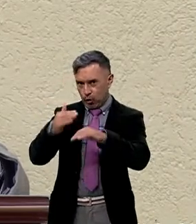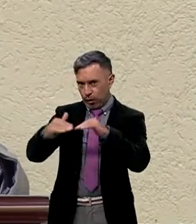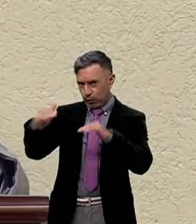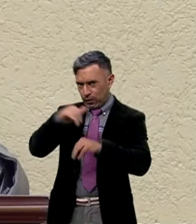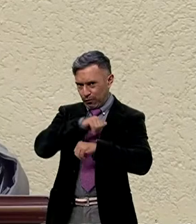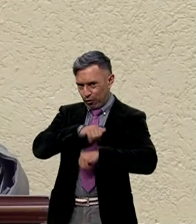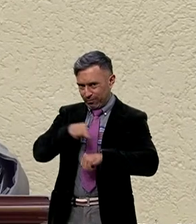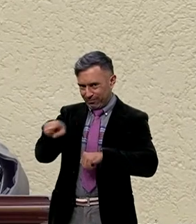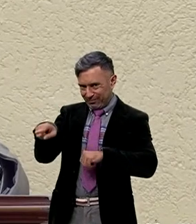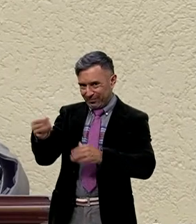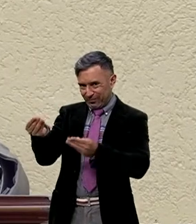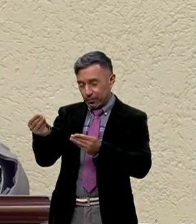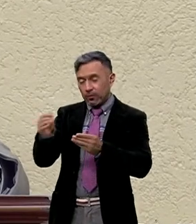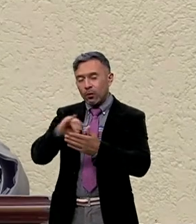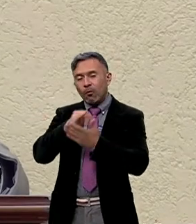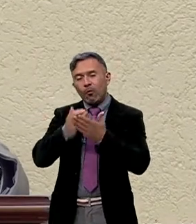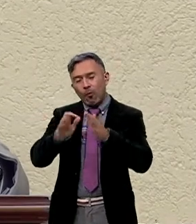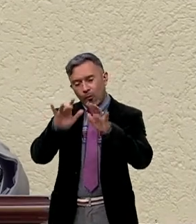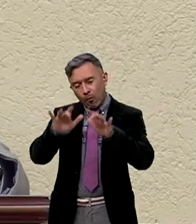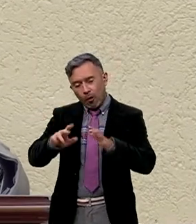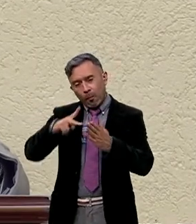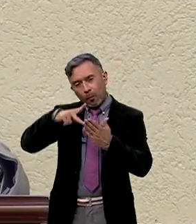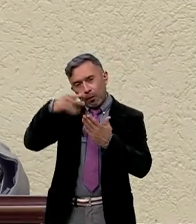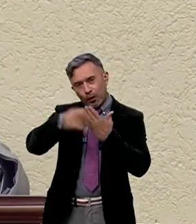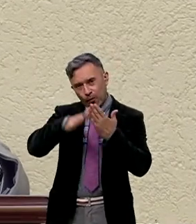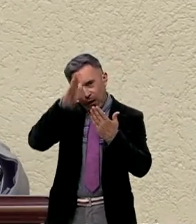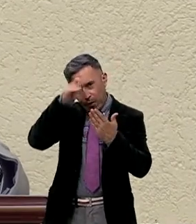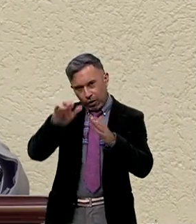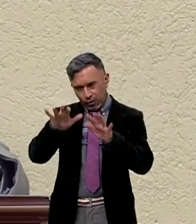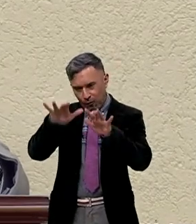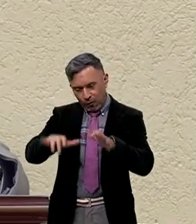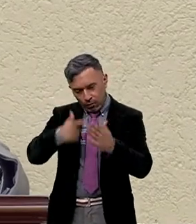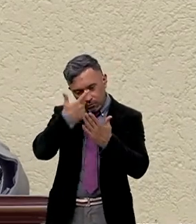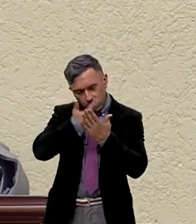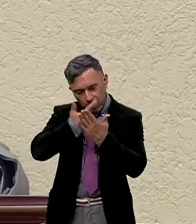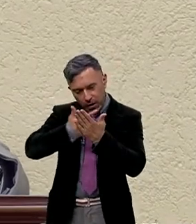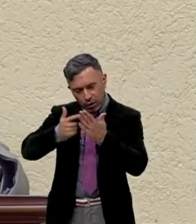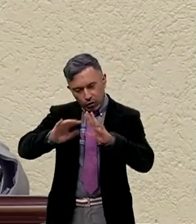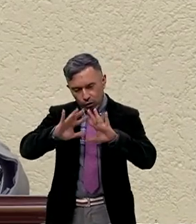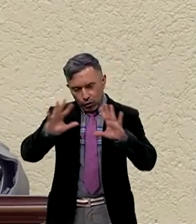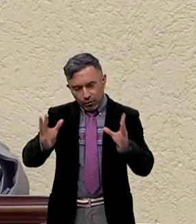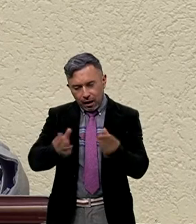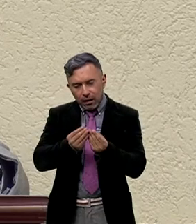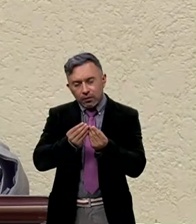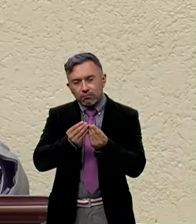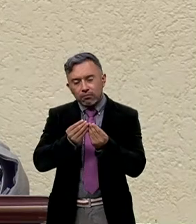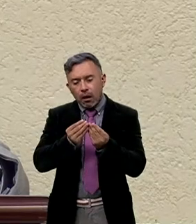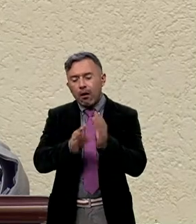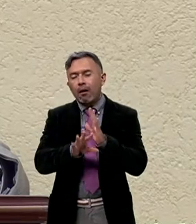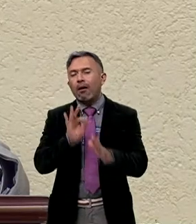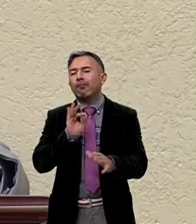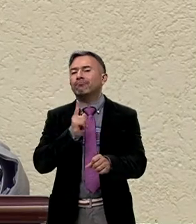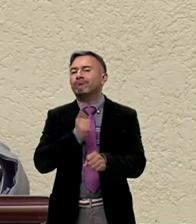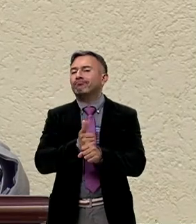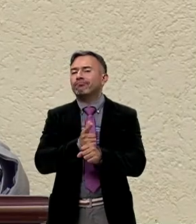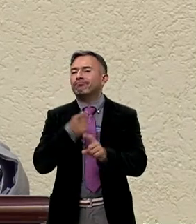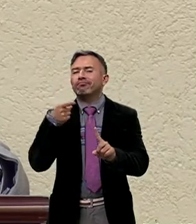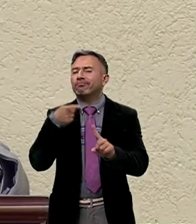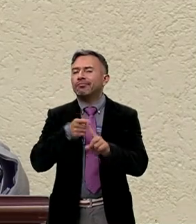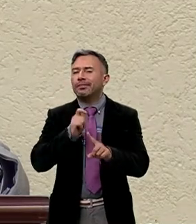cómputo total que está plasmado en el proyecto de acuerdo que nos ocupa muestra esencialmente que se instalaron